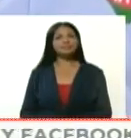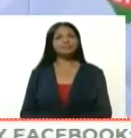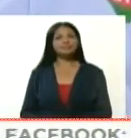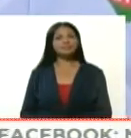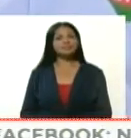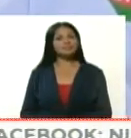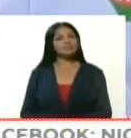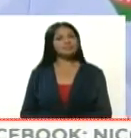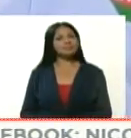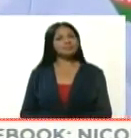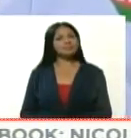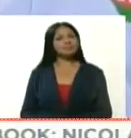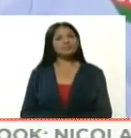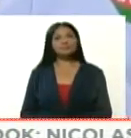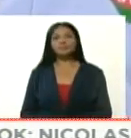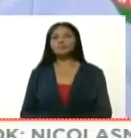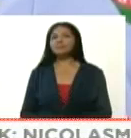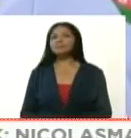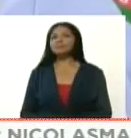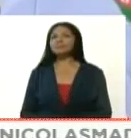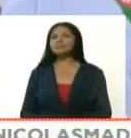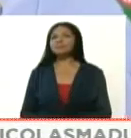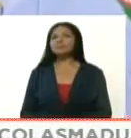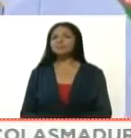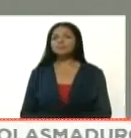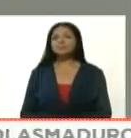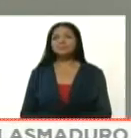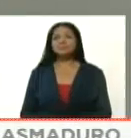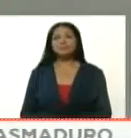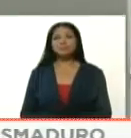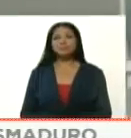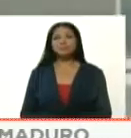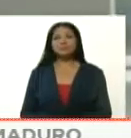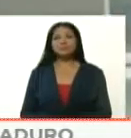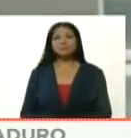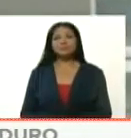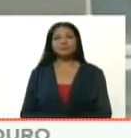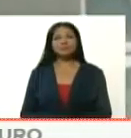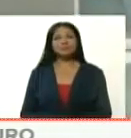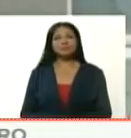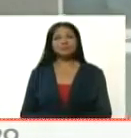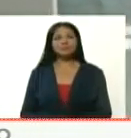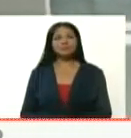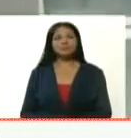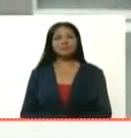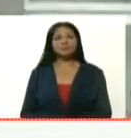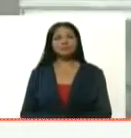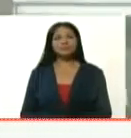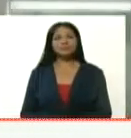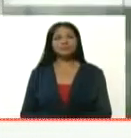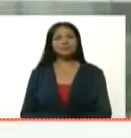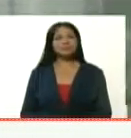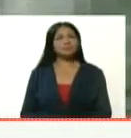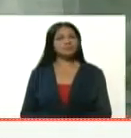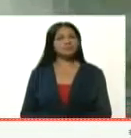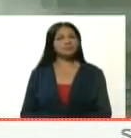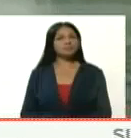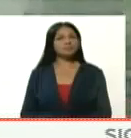nacional de este centro. Esta es una obra que ha sido construida mediante el